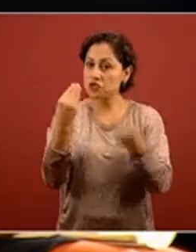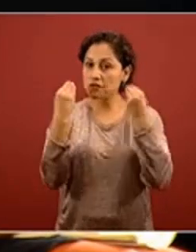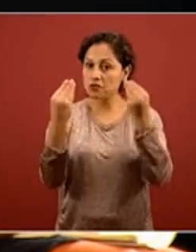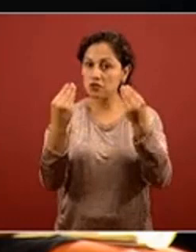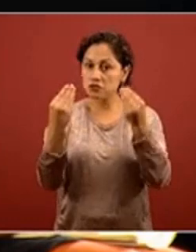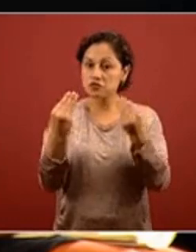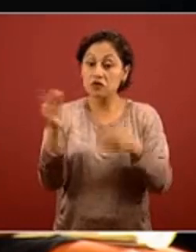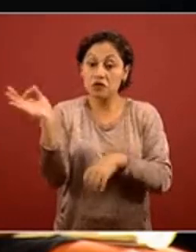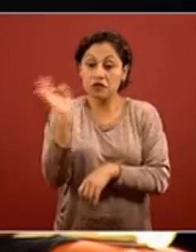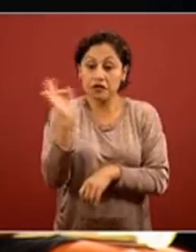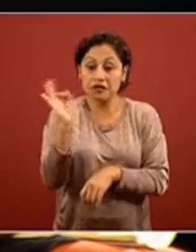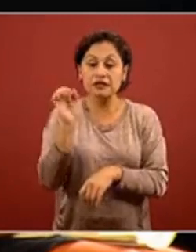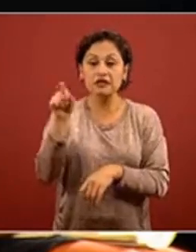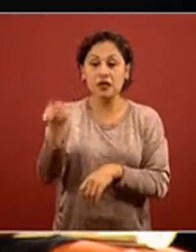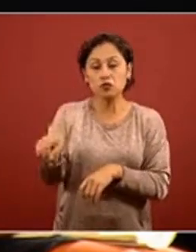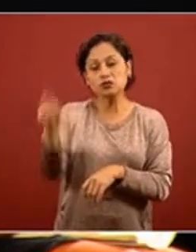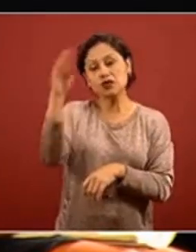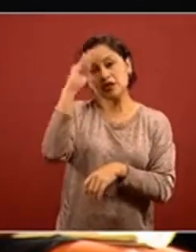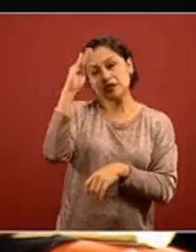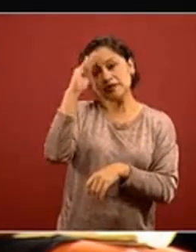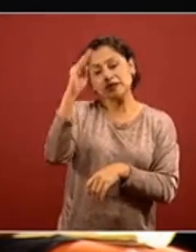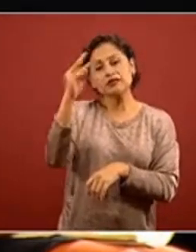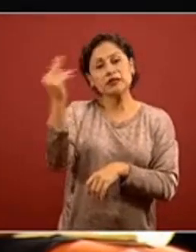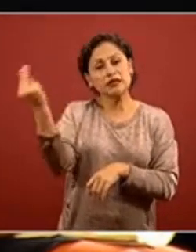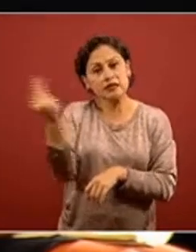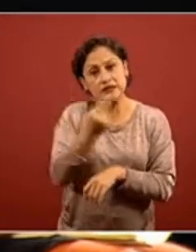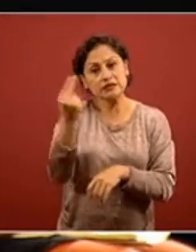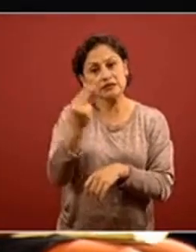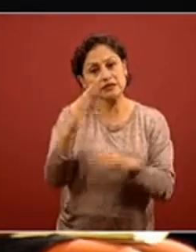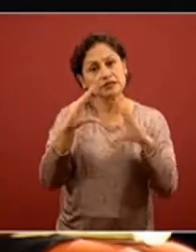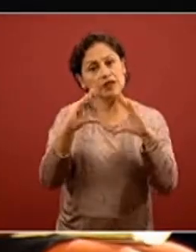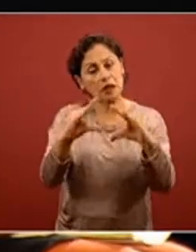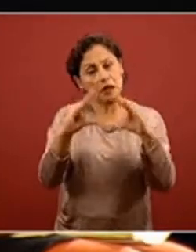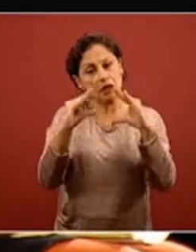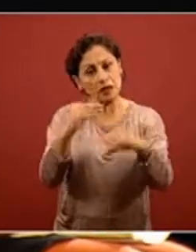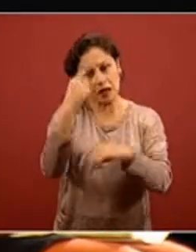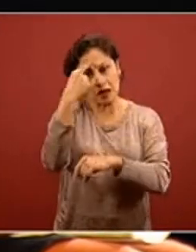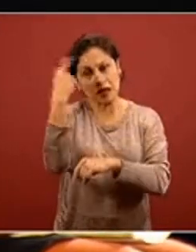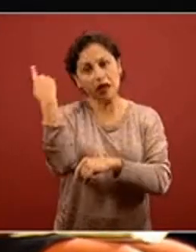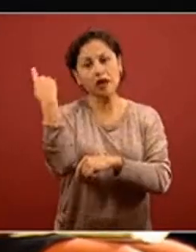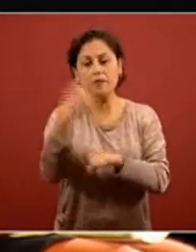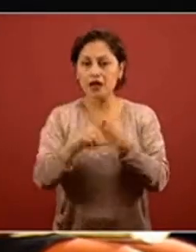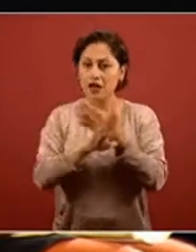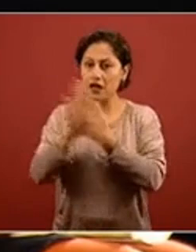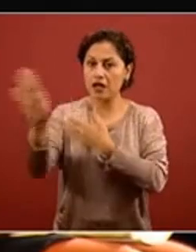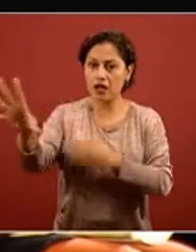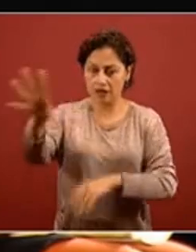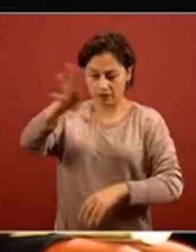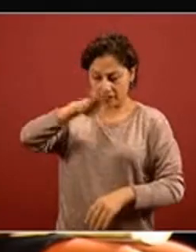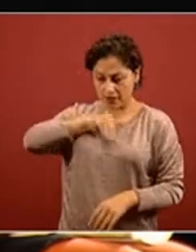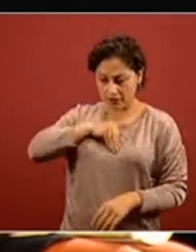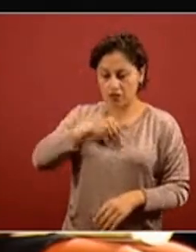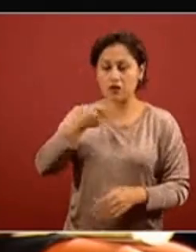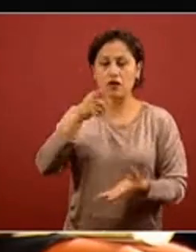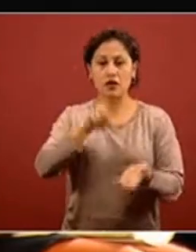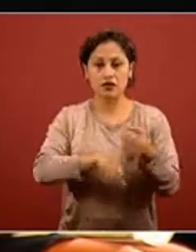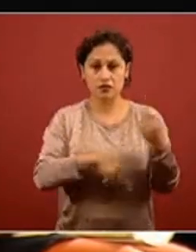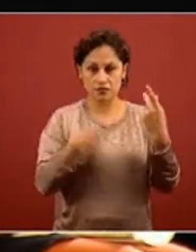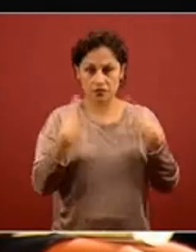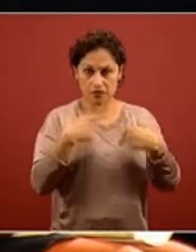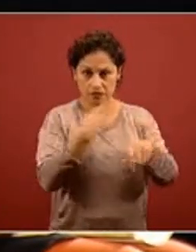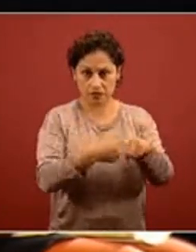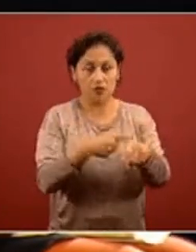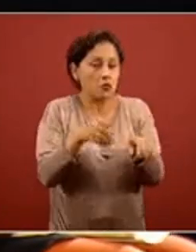para que las personas puedan desecharlos de manera correcta y que no haya un contagio, un riesgo de contagio por parte de los enfermos, o sea, la gente que recoge